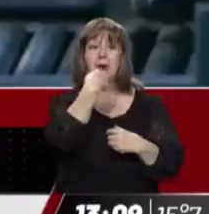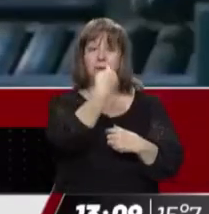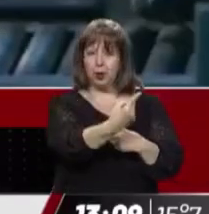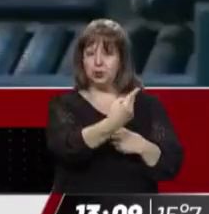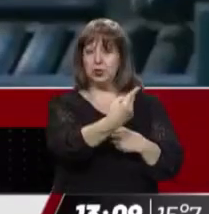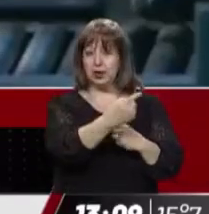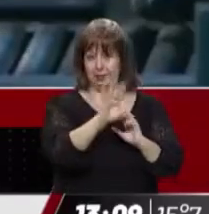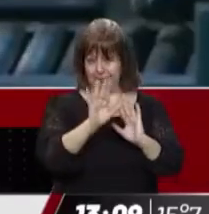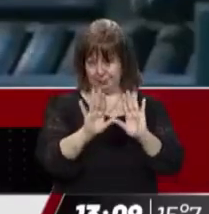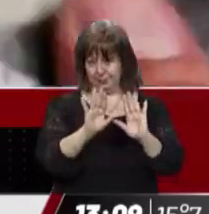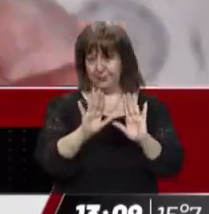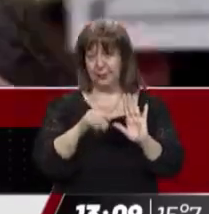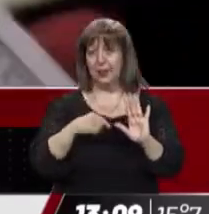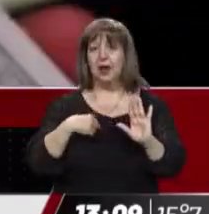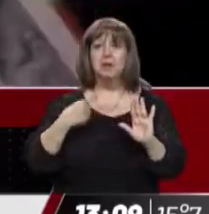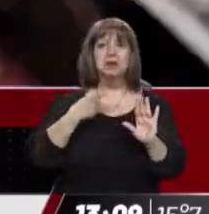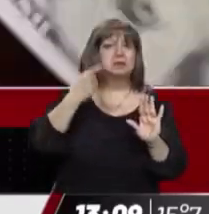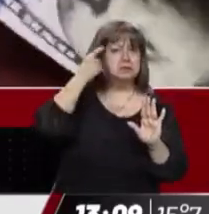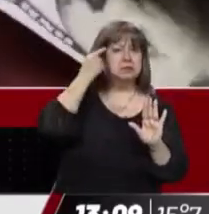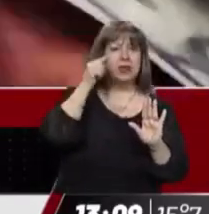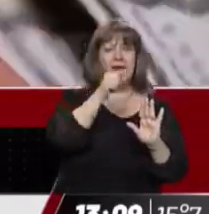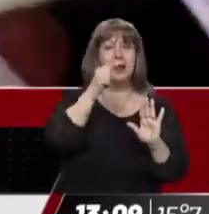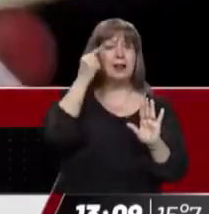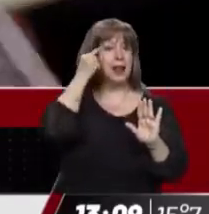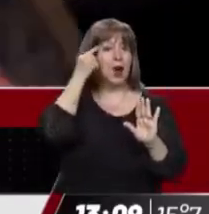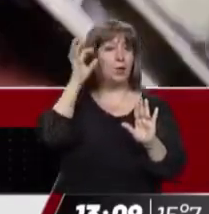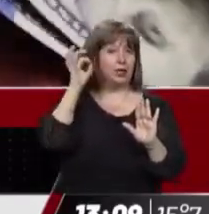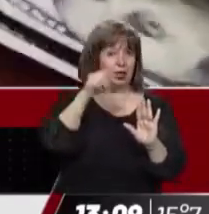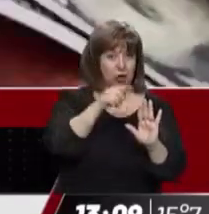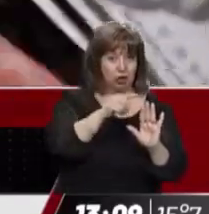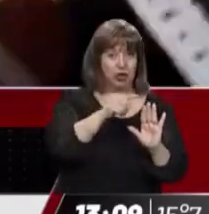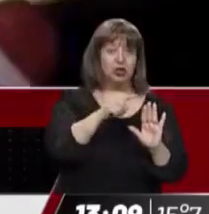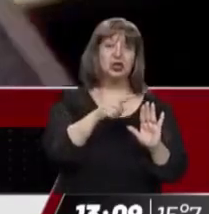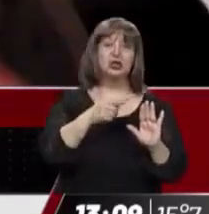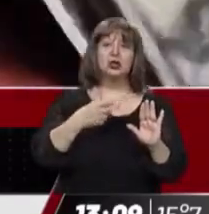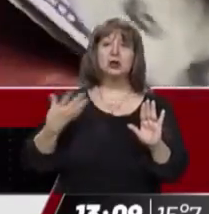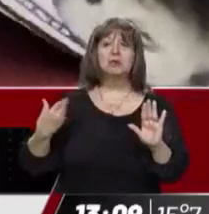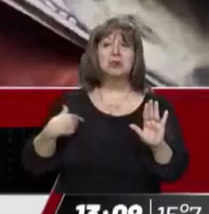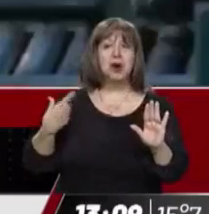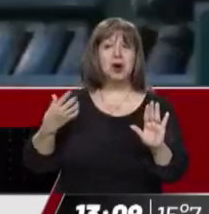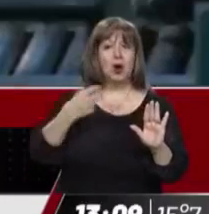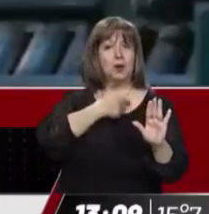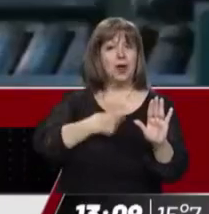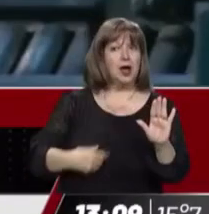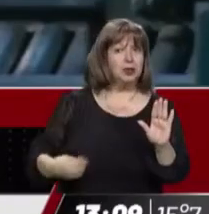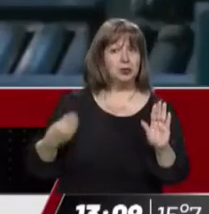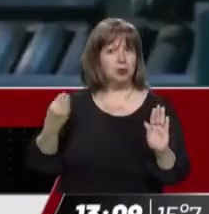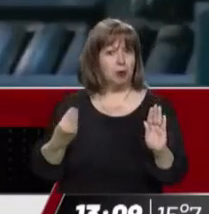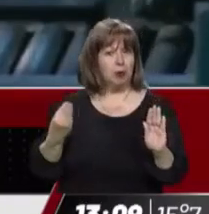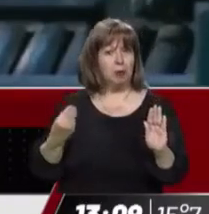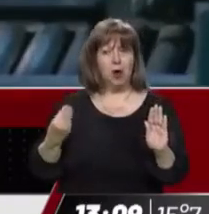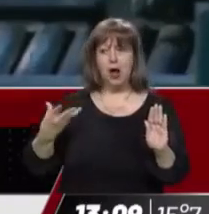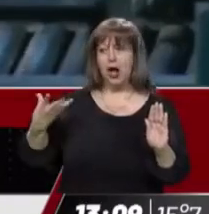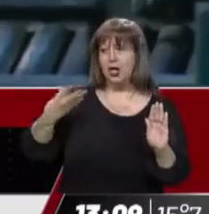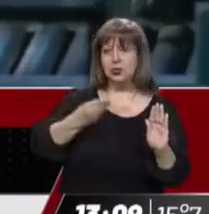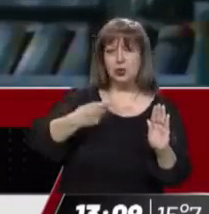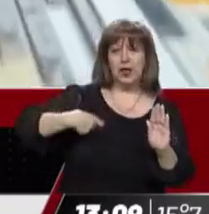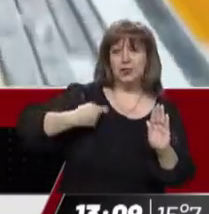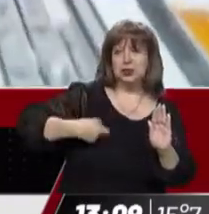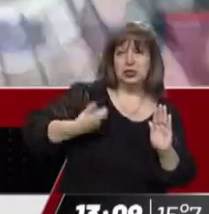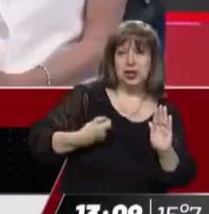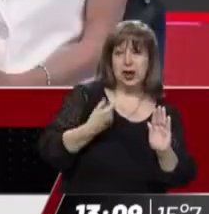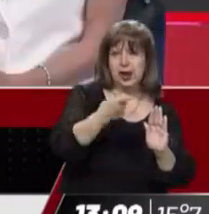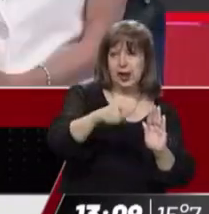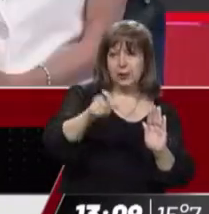el gobierno. Todo esto último que tiene que ver con mucha ayuda social, cómo impacta esto en el dólar y qué puede pasar en